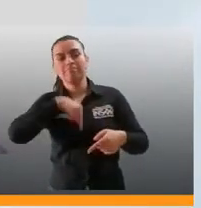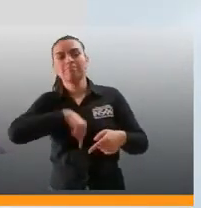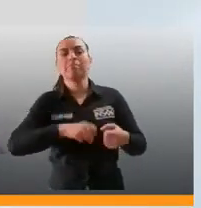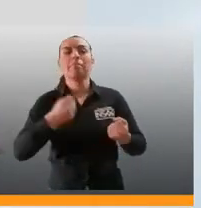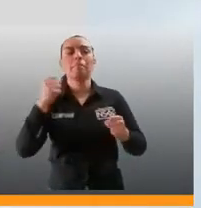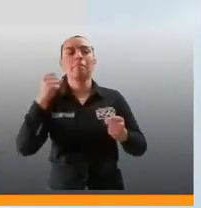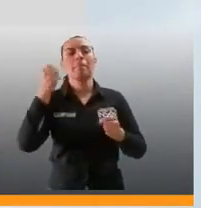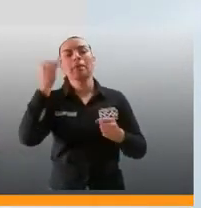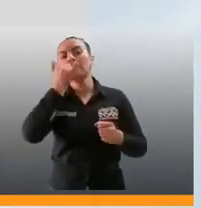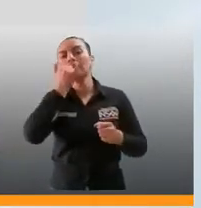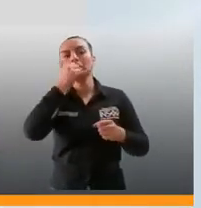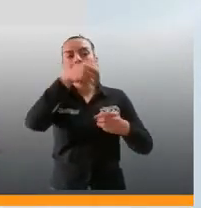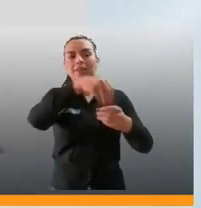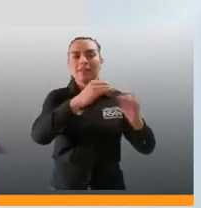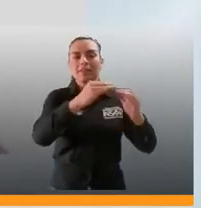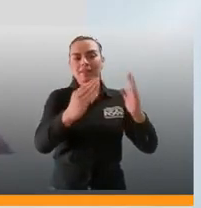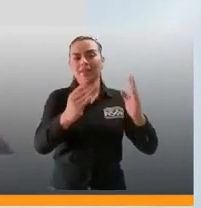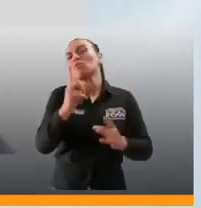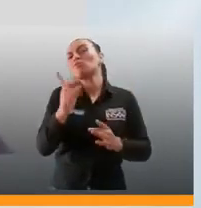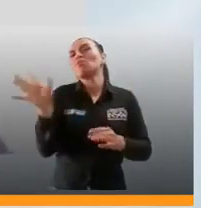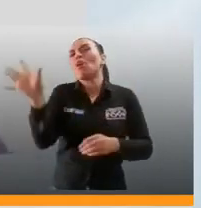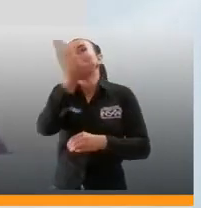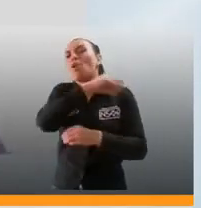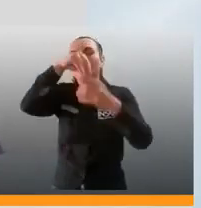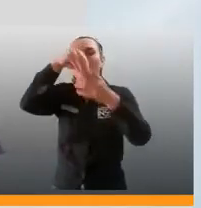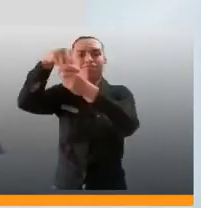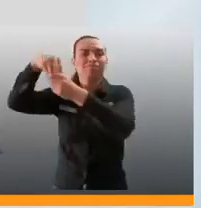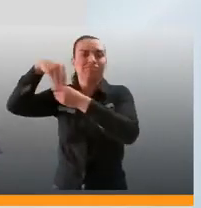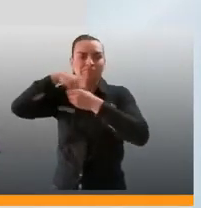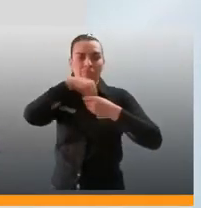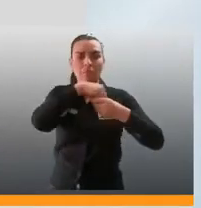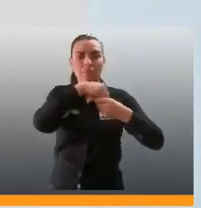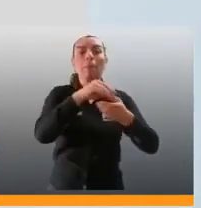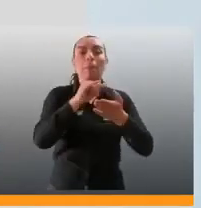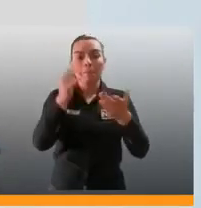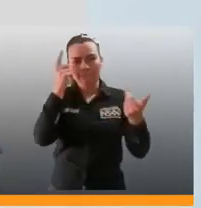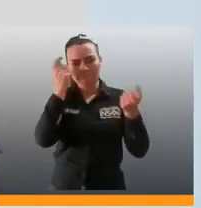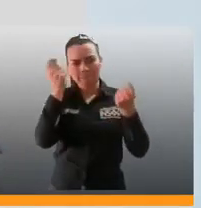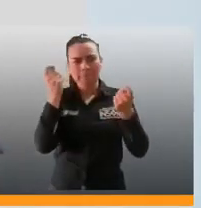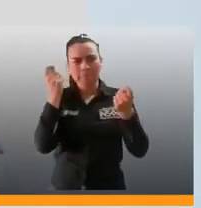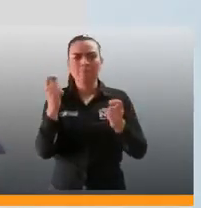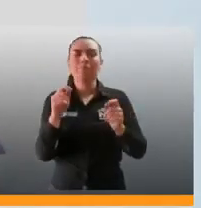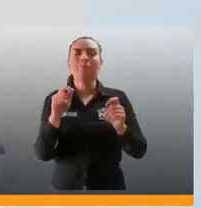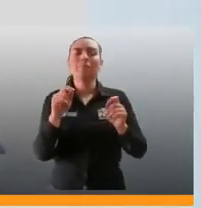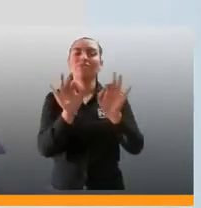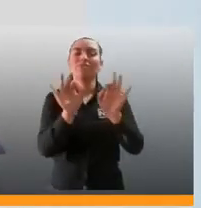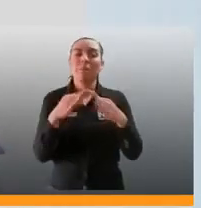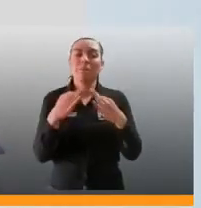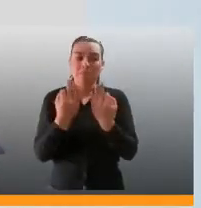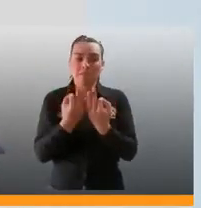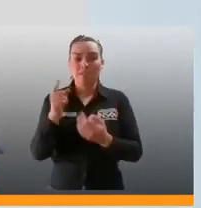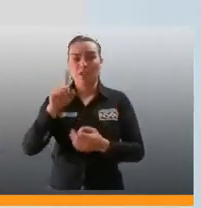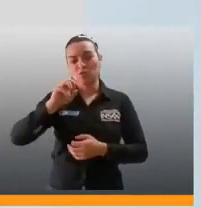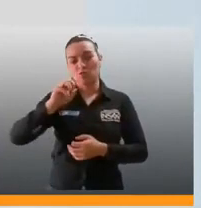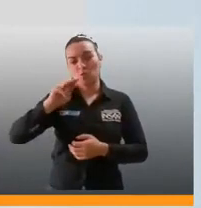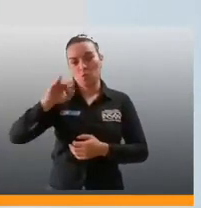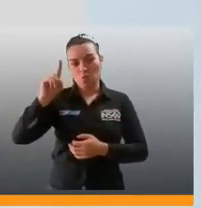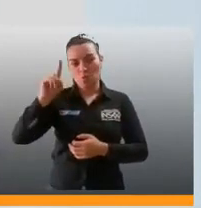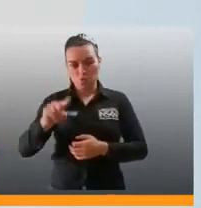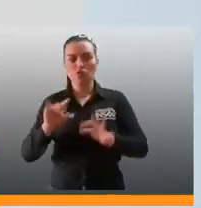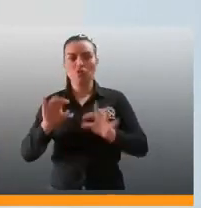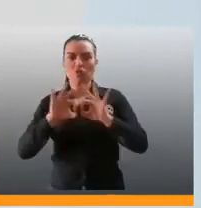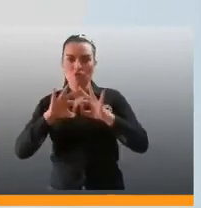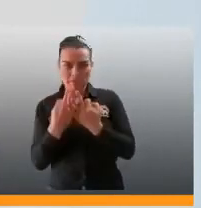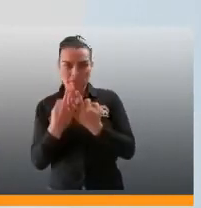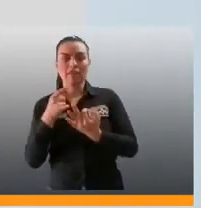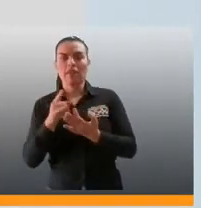estamos haciendo desde nuestras casas. Entonces, esta estrategia Somos Familia está orientada a promover la sana